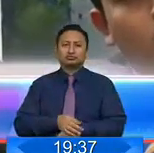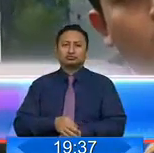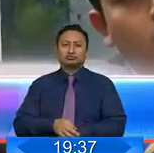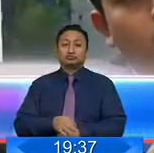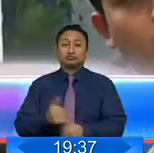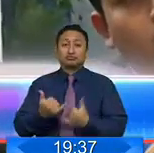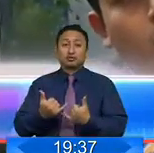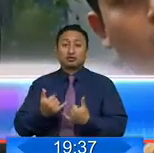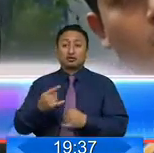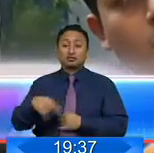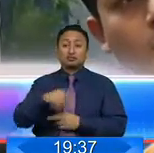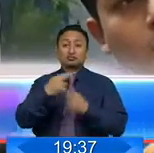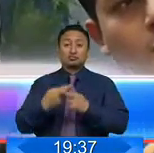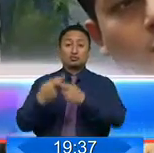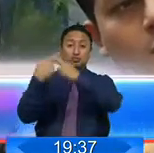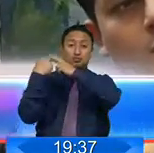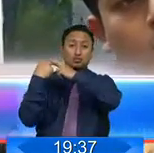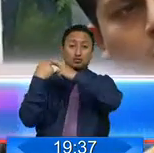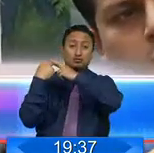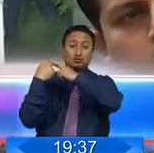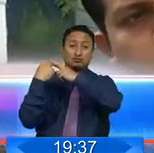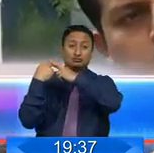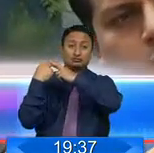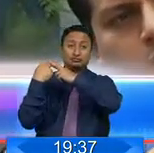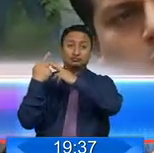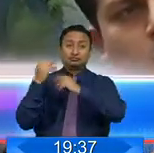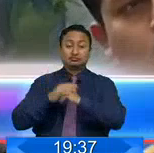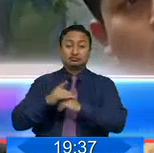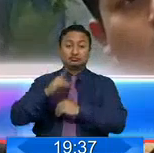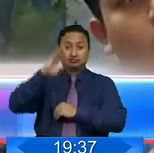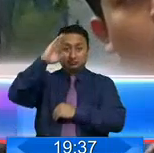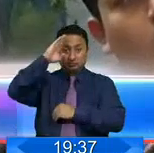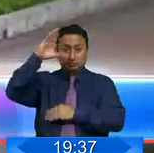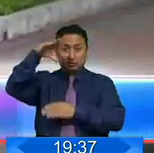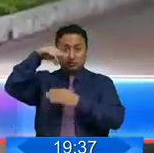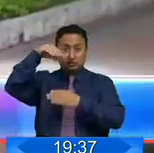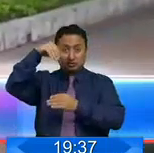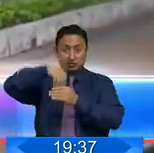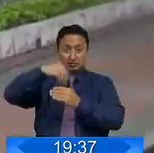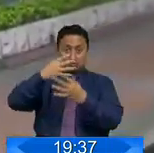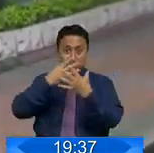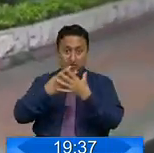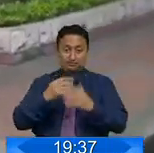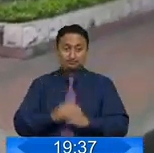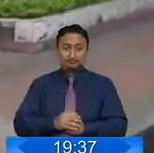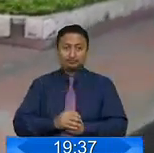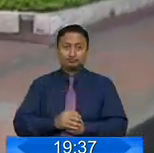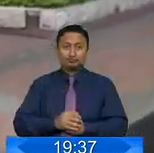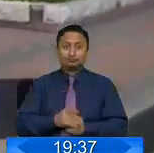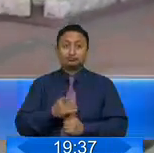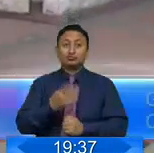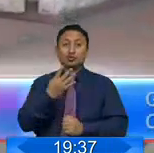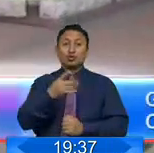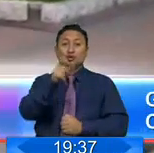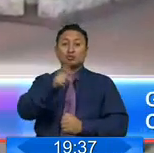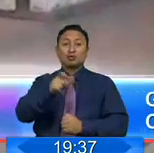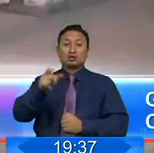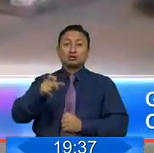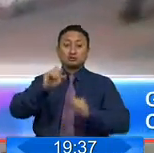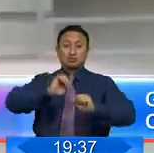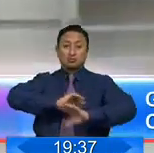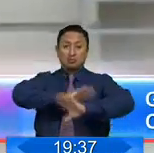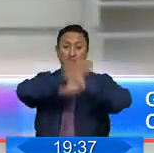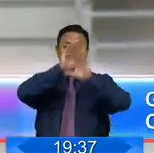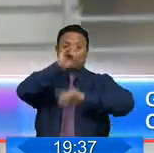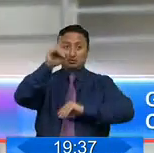y responsabilidad de los agentes de seguridad penitenciaria. Mientras que en horas de la madrugada los 4 PPLs acusados del